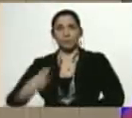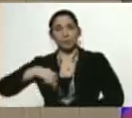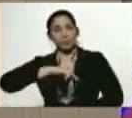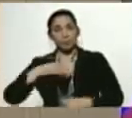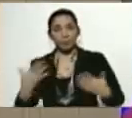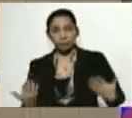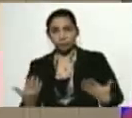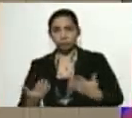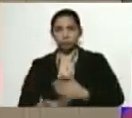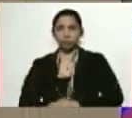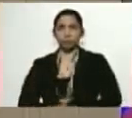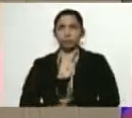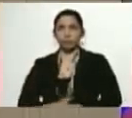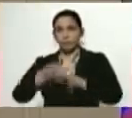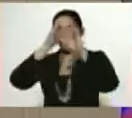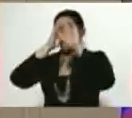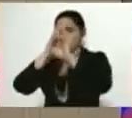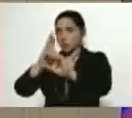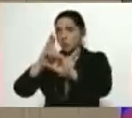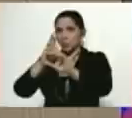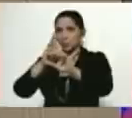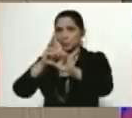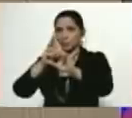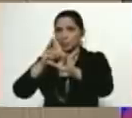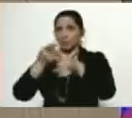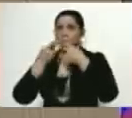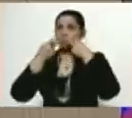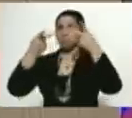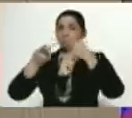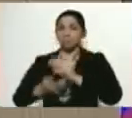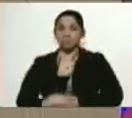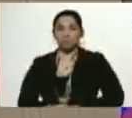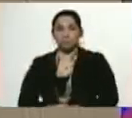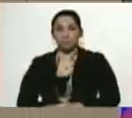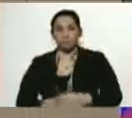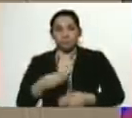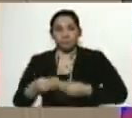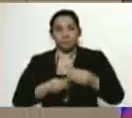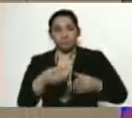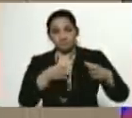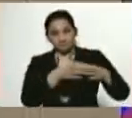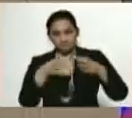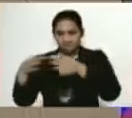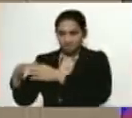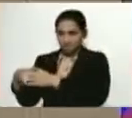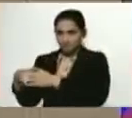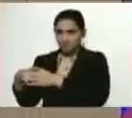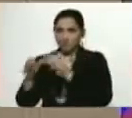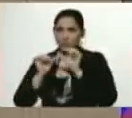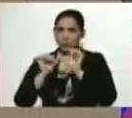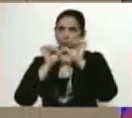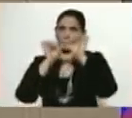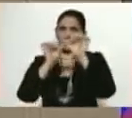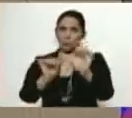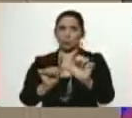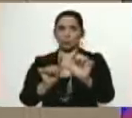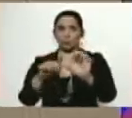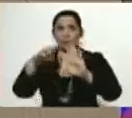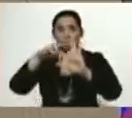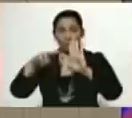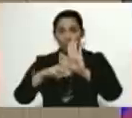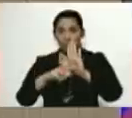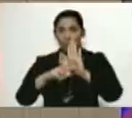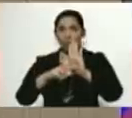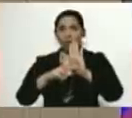Nosotros habíamos respetado el planteamiento que habían hecho las partes de mantener bajo un nivel de